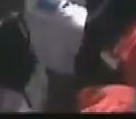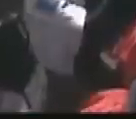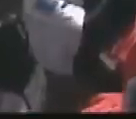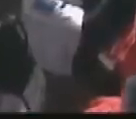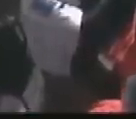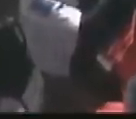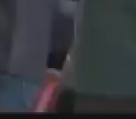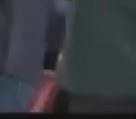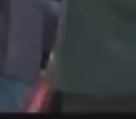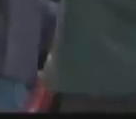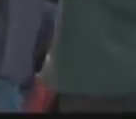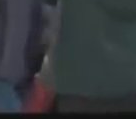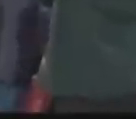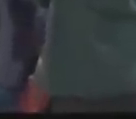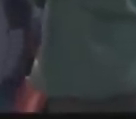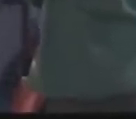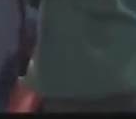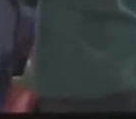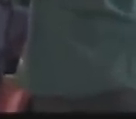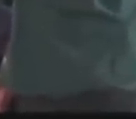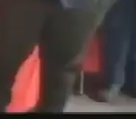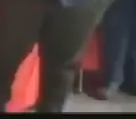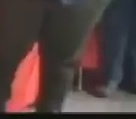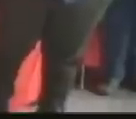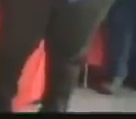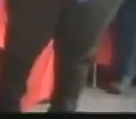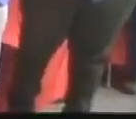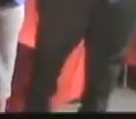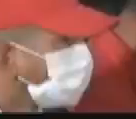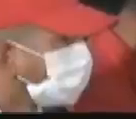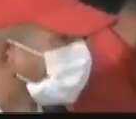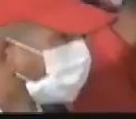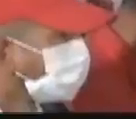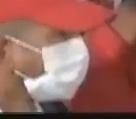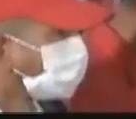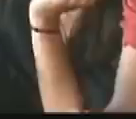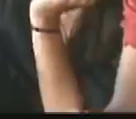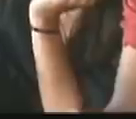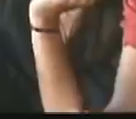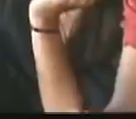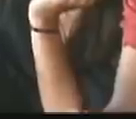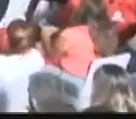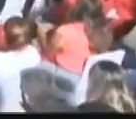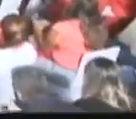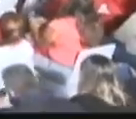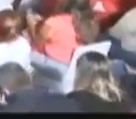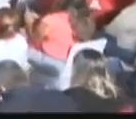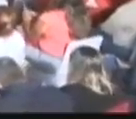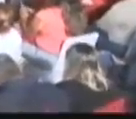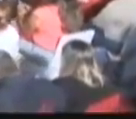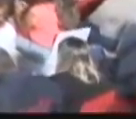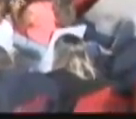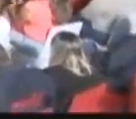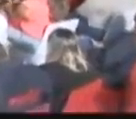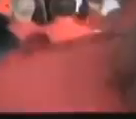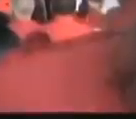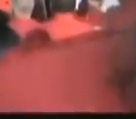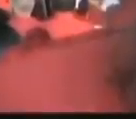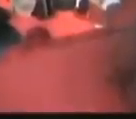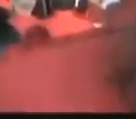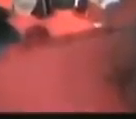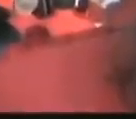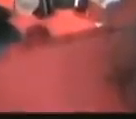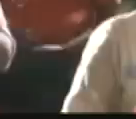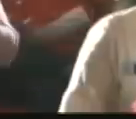del Congreso del Partido Socialista Unido de Venezuela, junto a los jóvenes del movimiento socialista y los